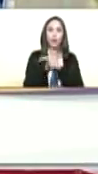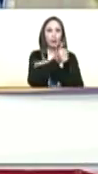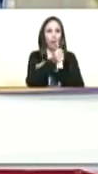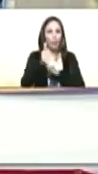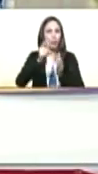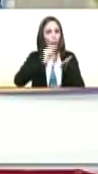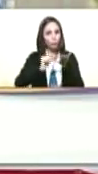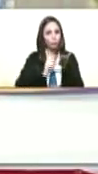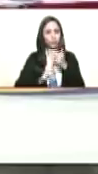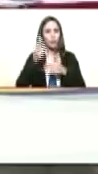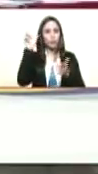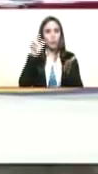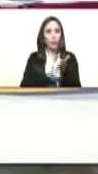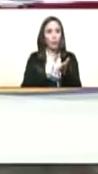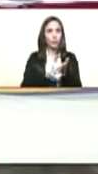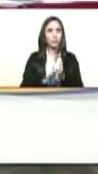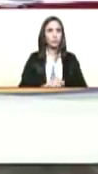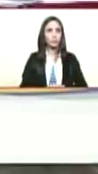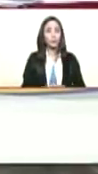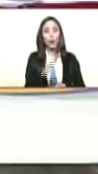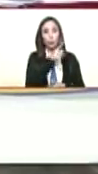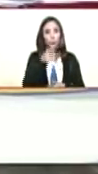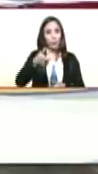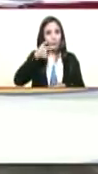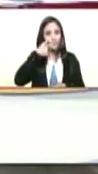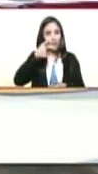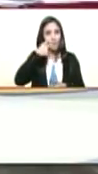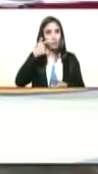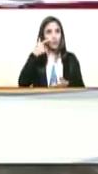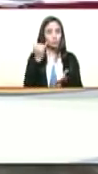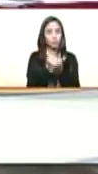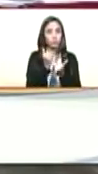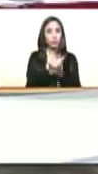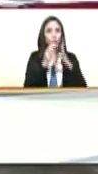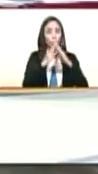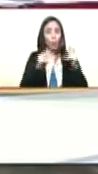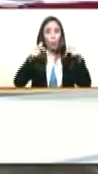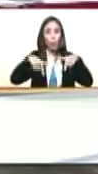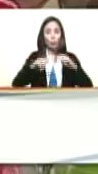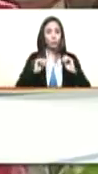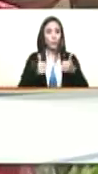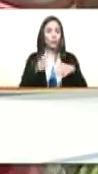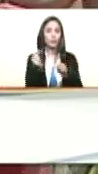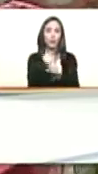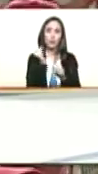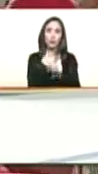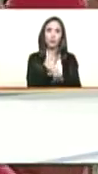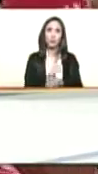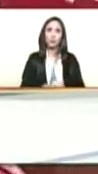se cumpla. Ustedes me ayudan a vigilar que cada orden que he dado hoy se cumpla al pelo.